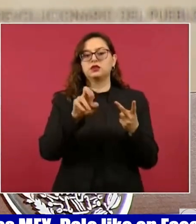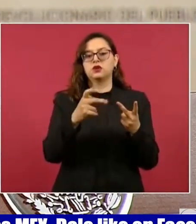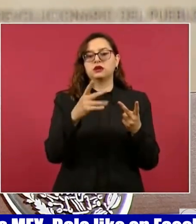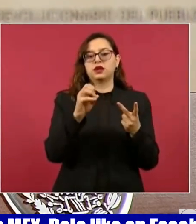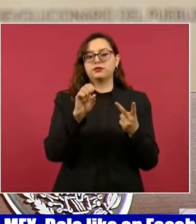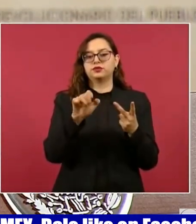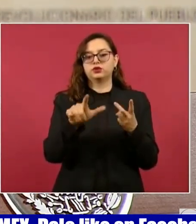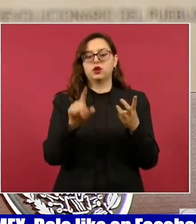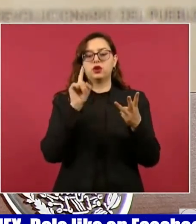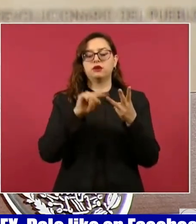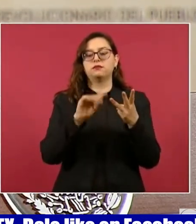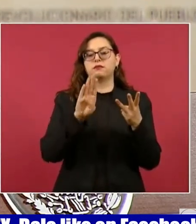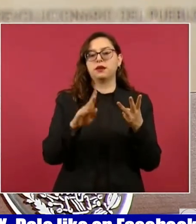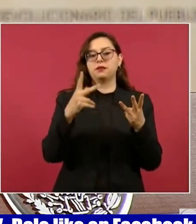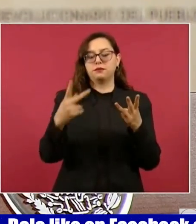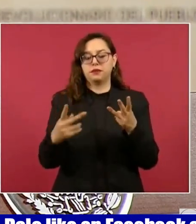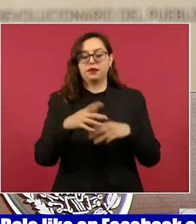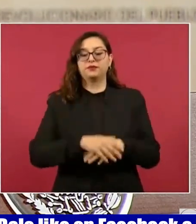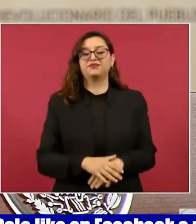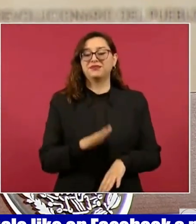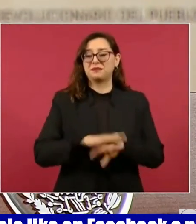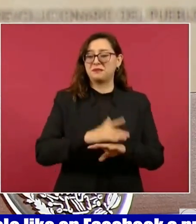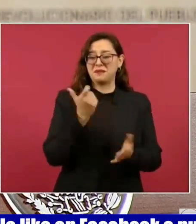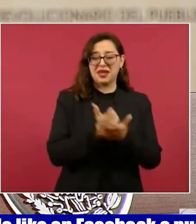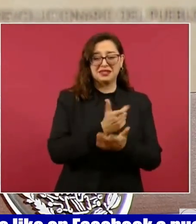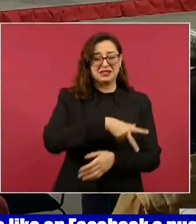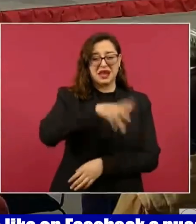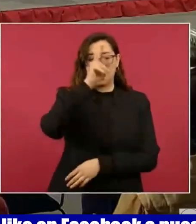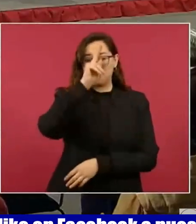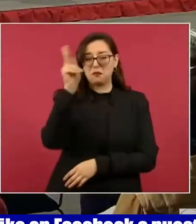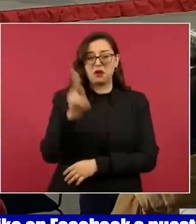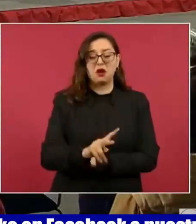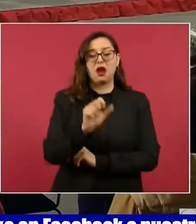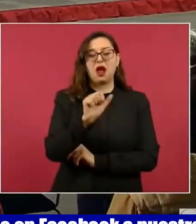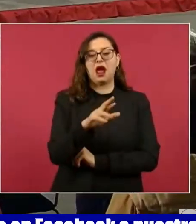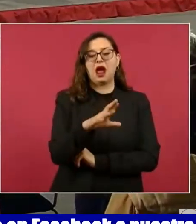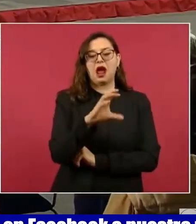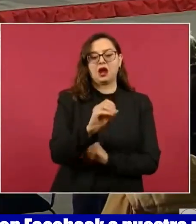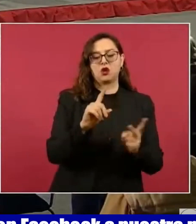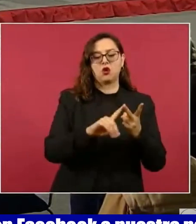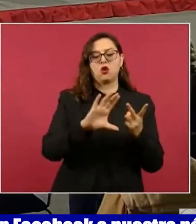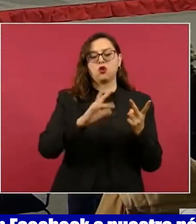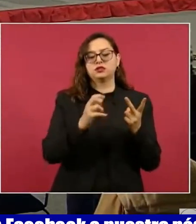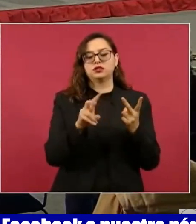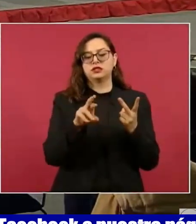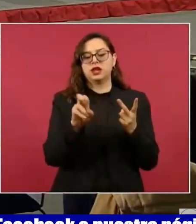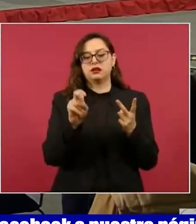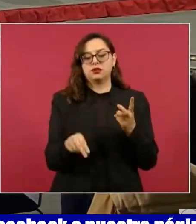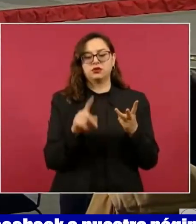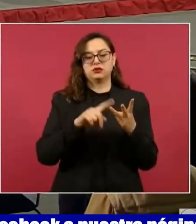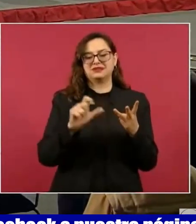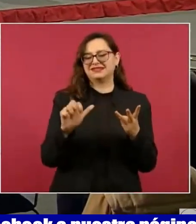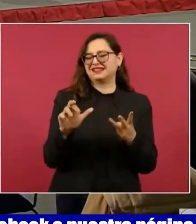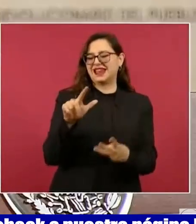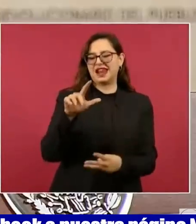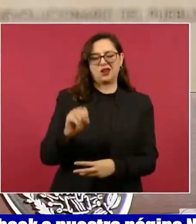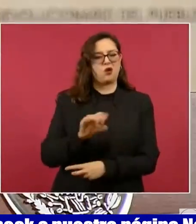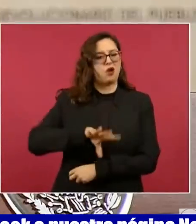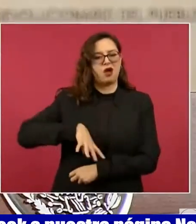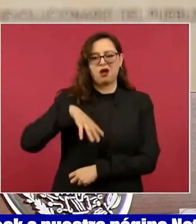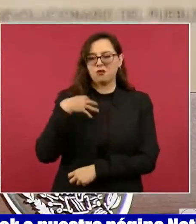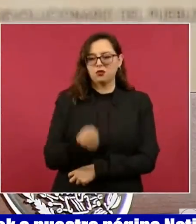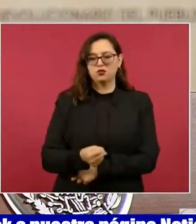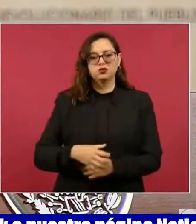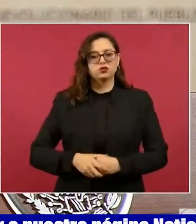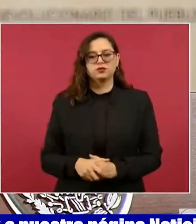y las tres marcas mascareras Arco, Chevron y Acron. Vamos a ver ya por las regiones cuál fue